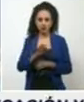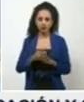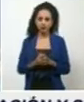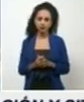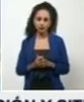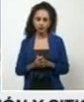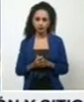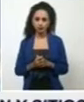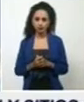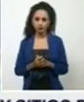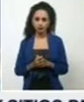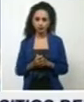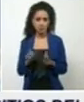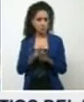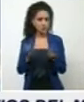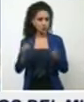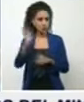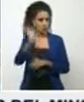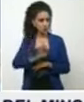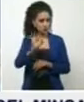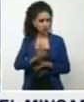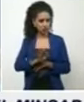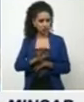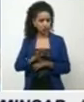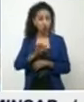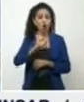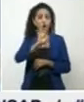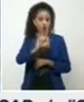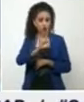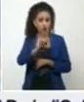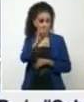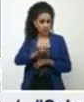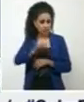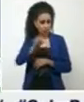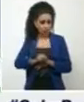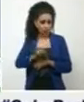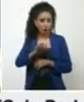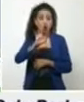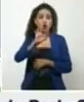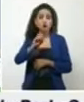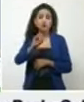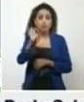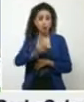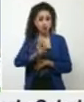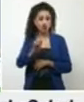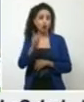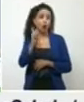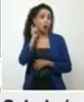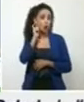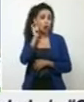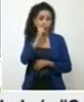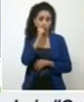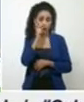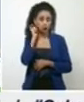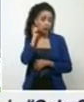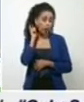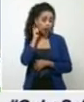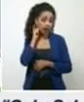El mayor porciento, 8, o sea, el 80%, son del sexo femenino. Ya se